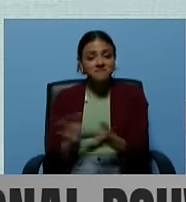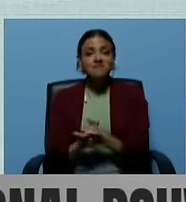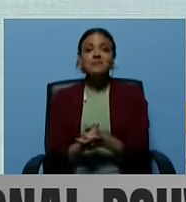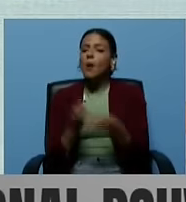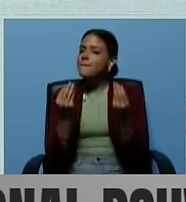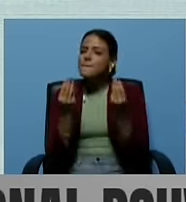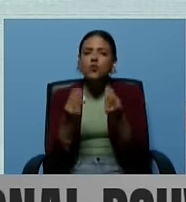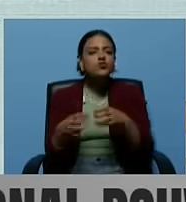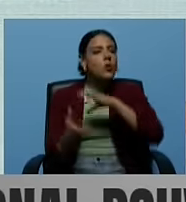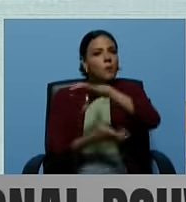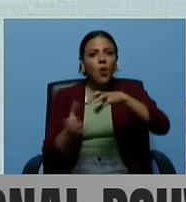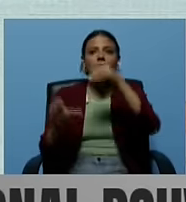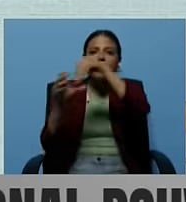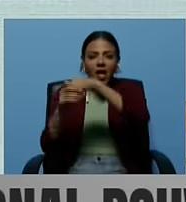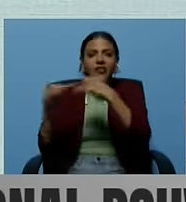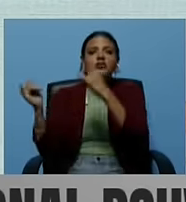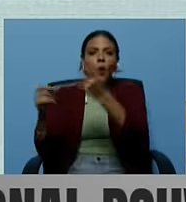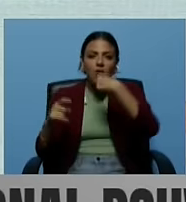Muchos problemas.